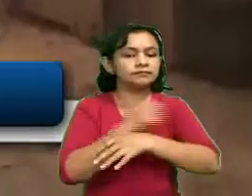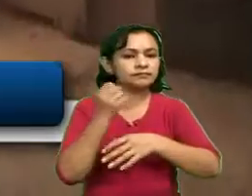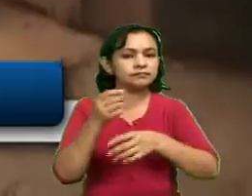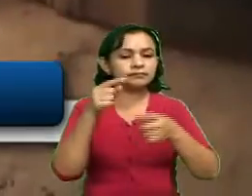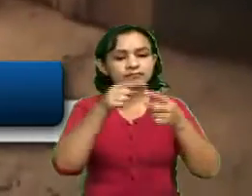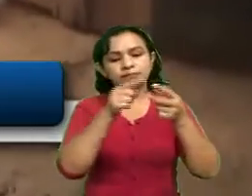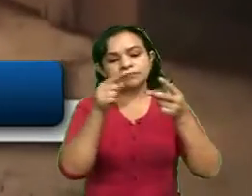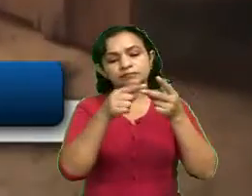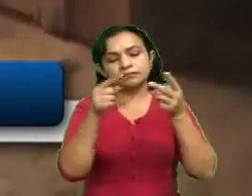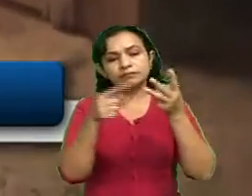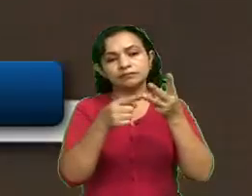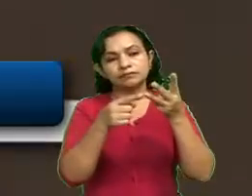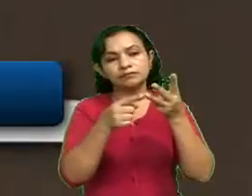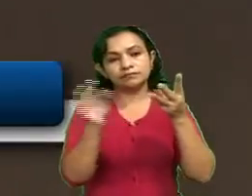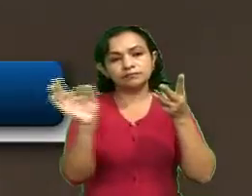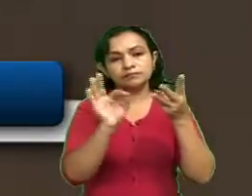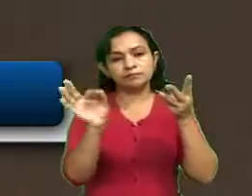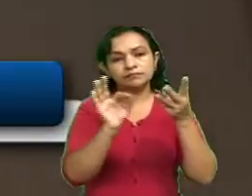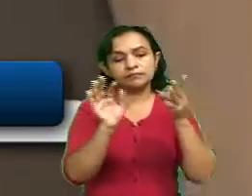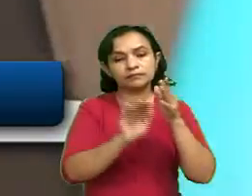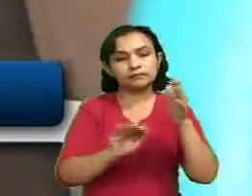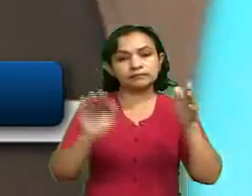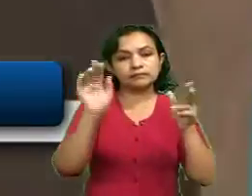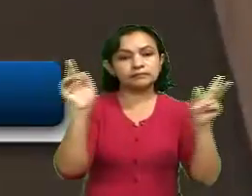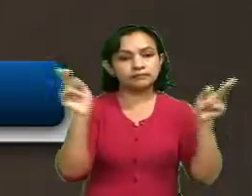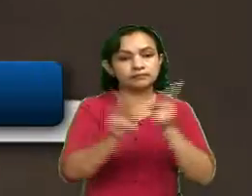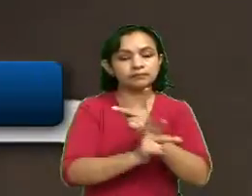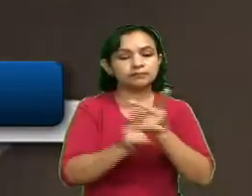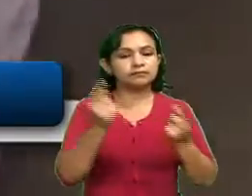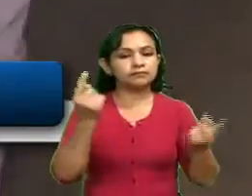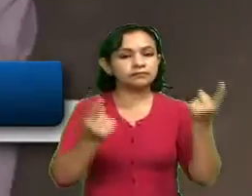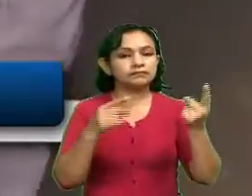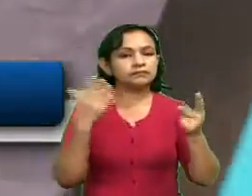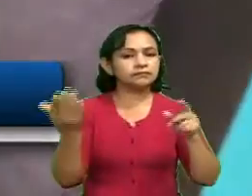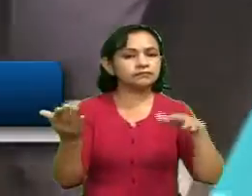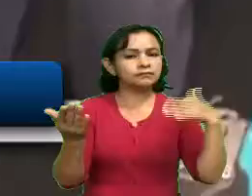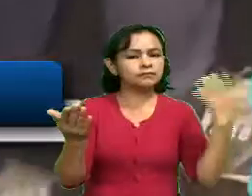etapas o clasificación es más grave? ¿Y por qué